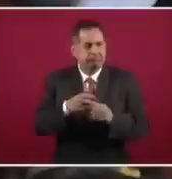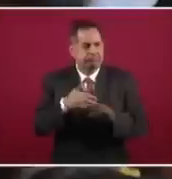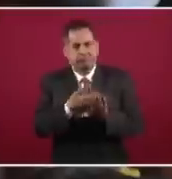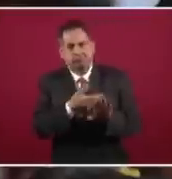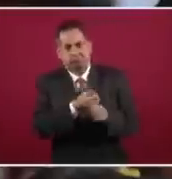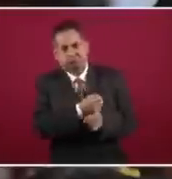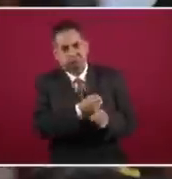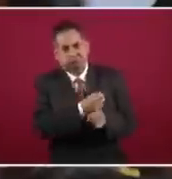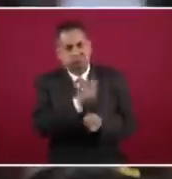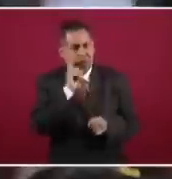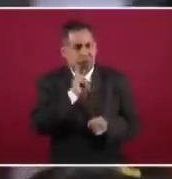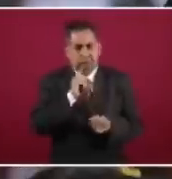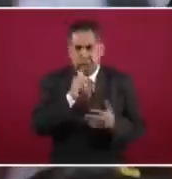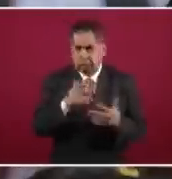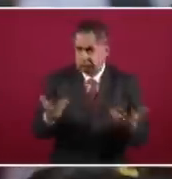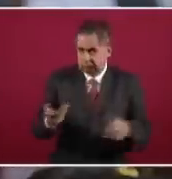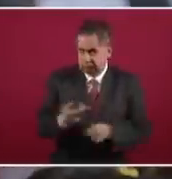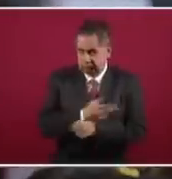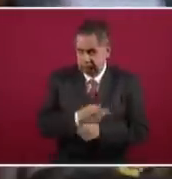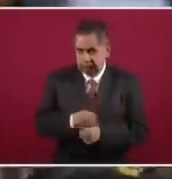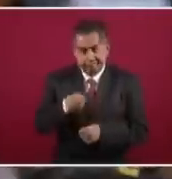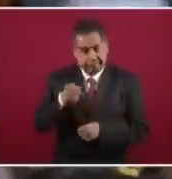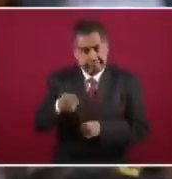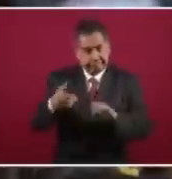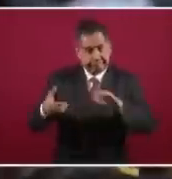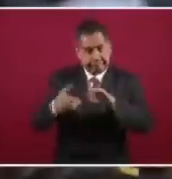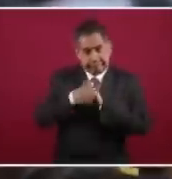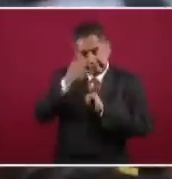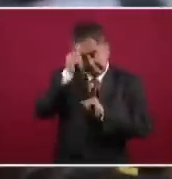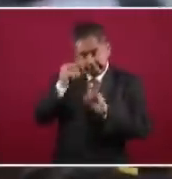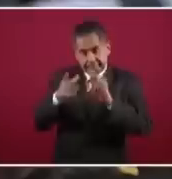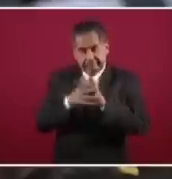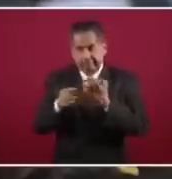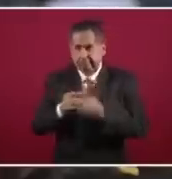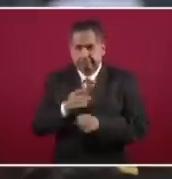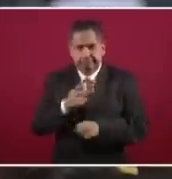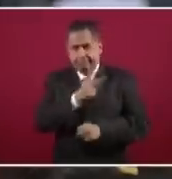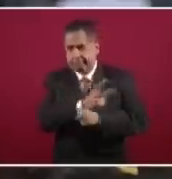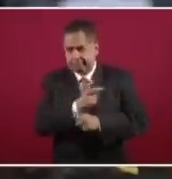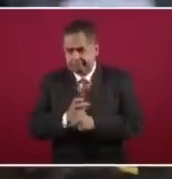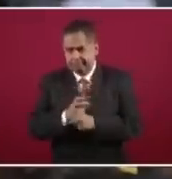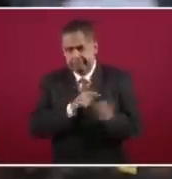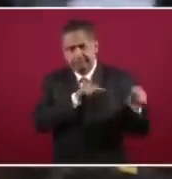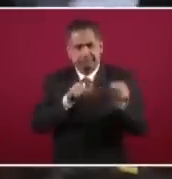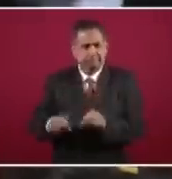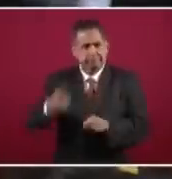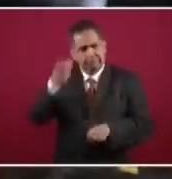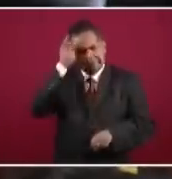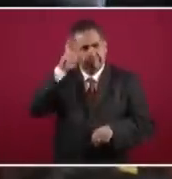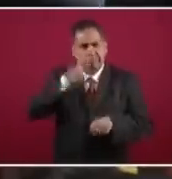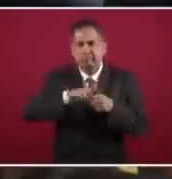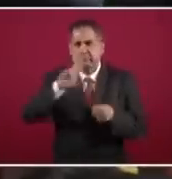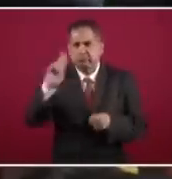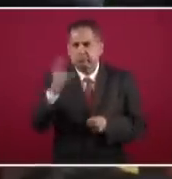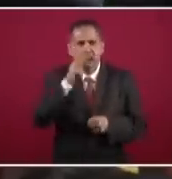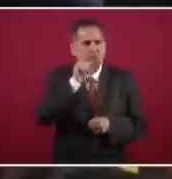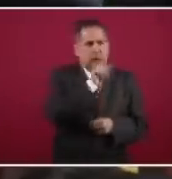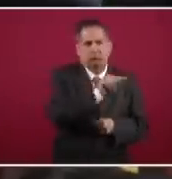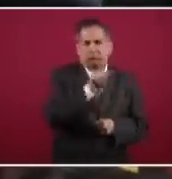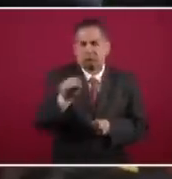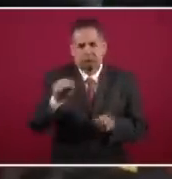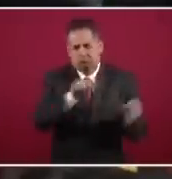mujeres y no sé si en este acuerdo pudieran estar invitando a las rectorías, a los